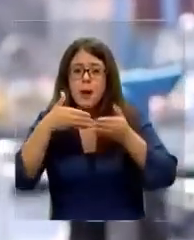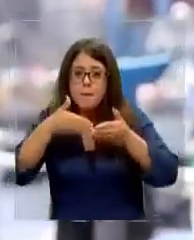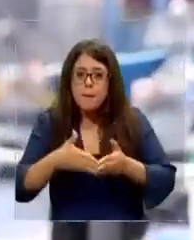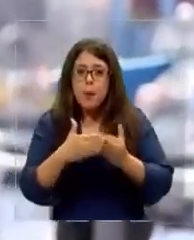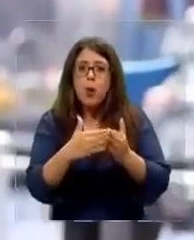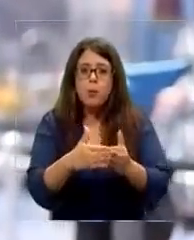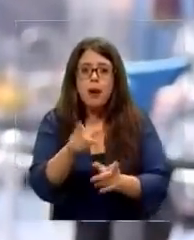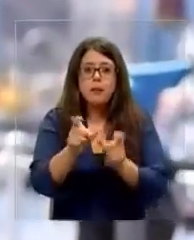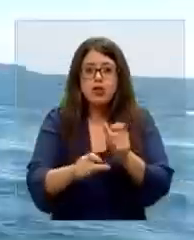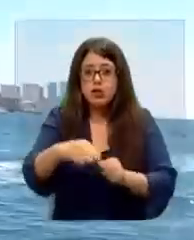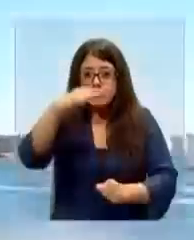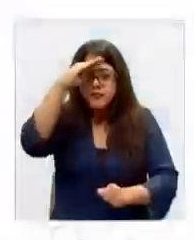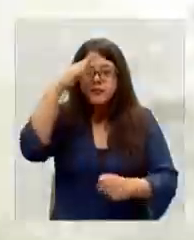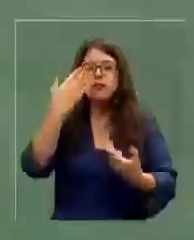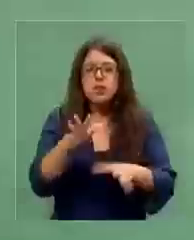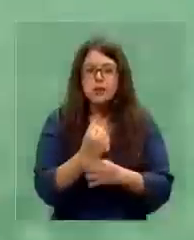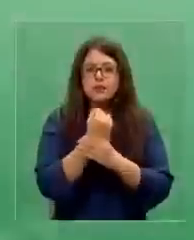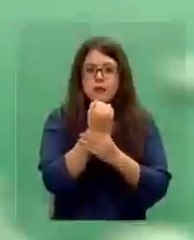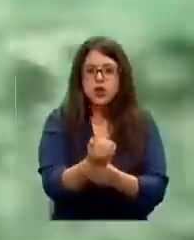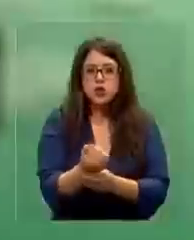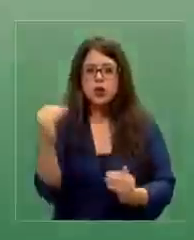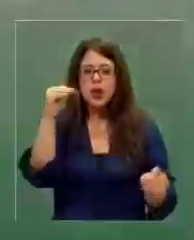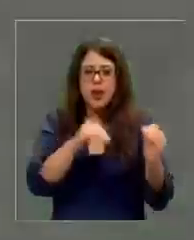realiza un rescate en la playa.